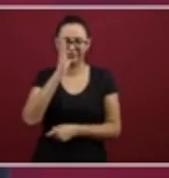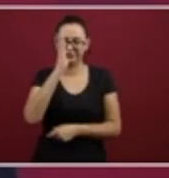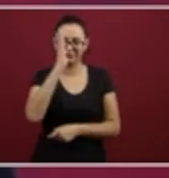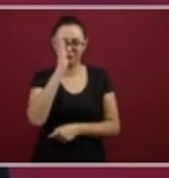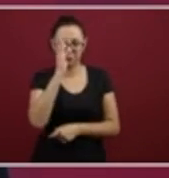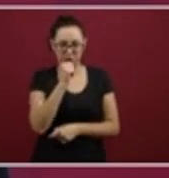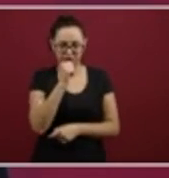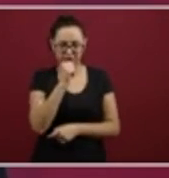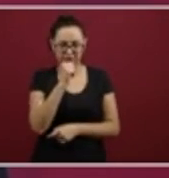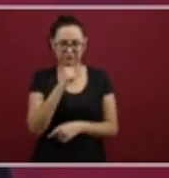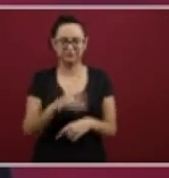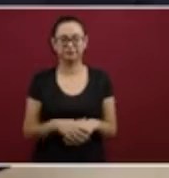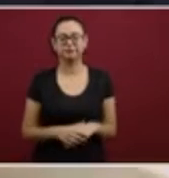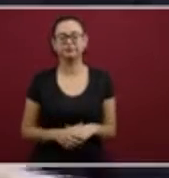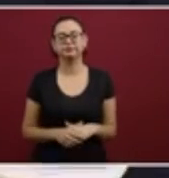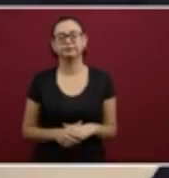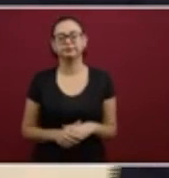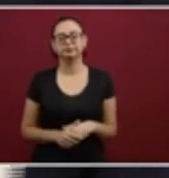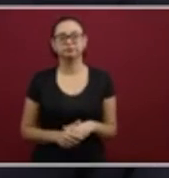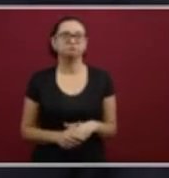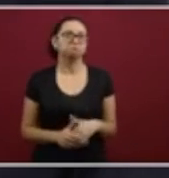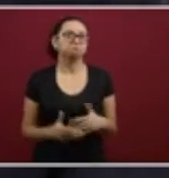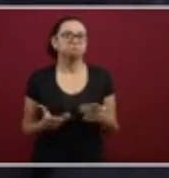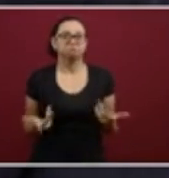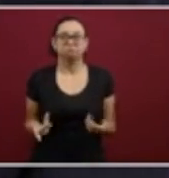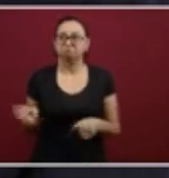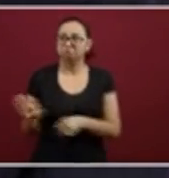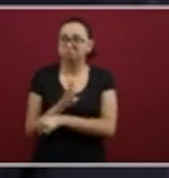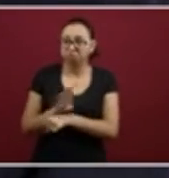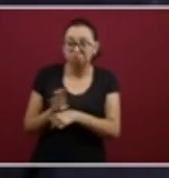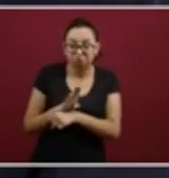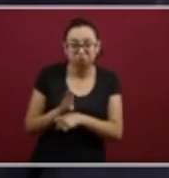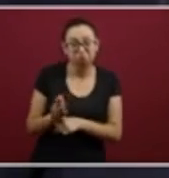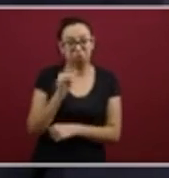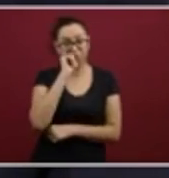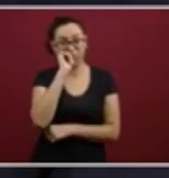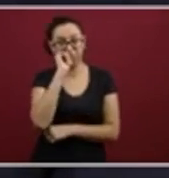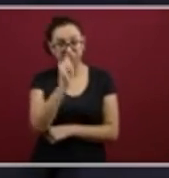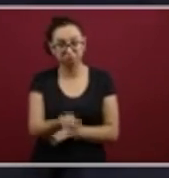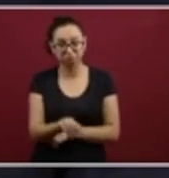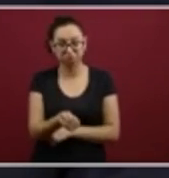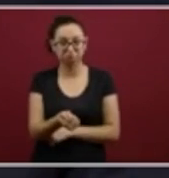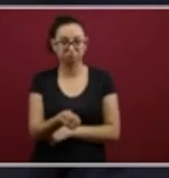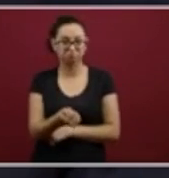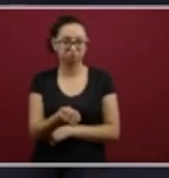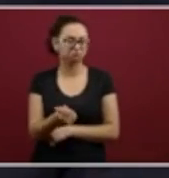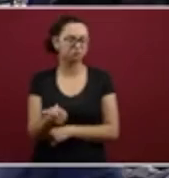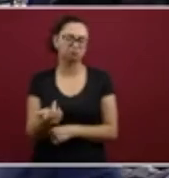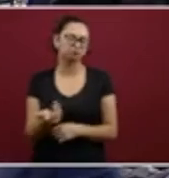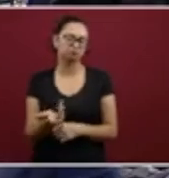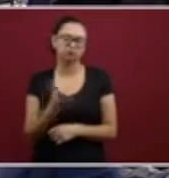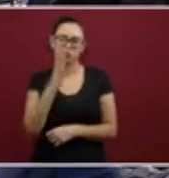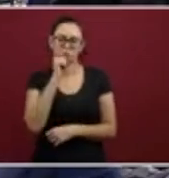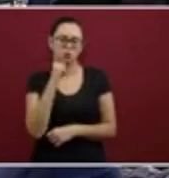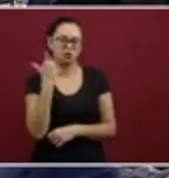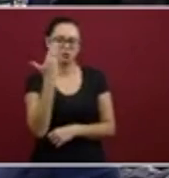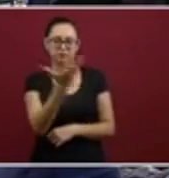que no beneficia, en este caso, la educación.